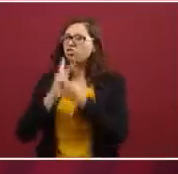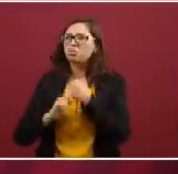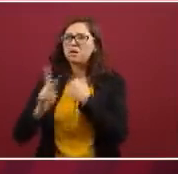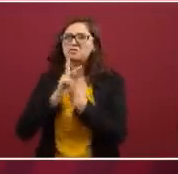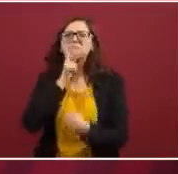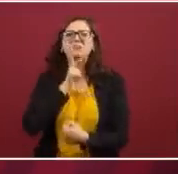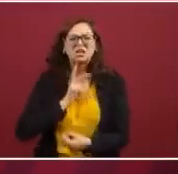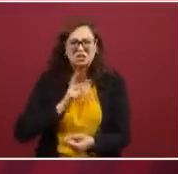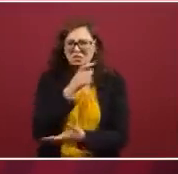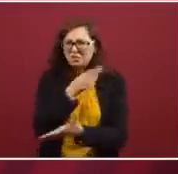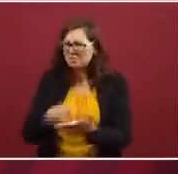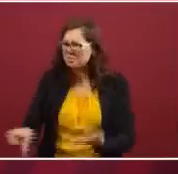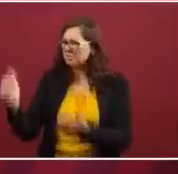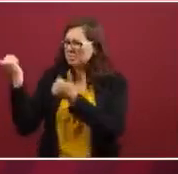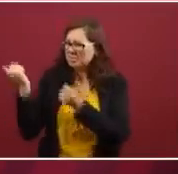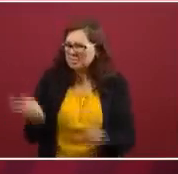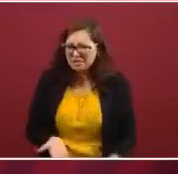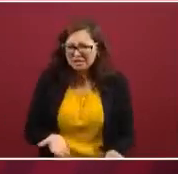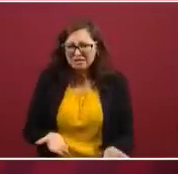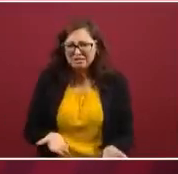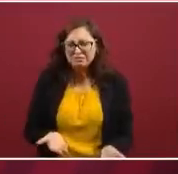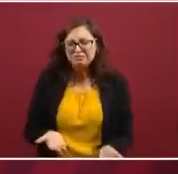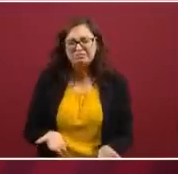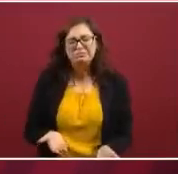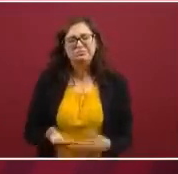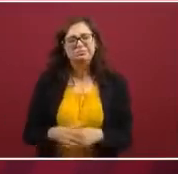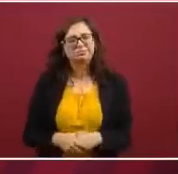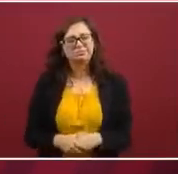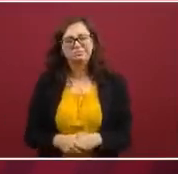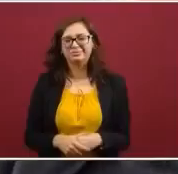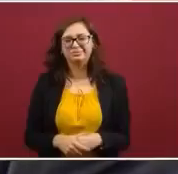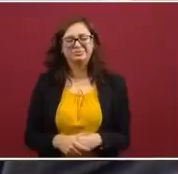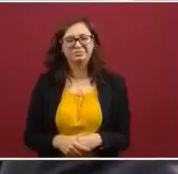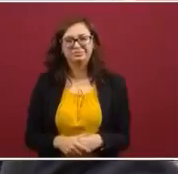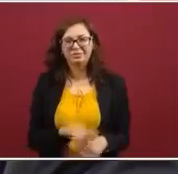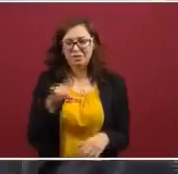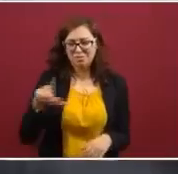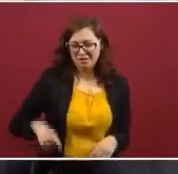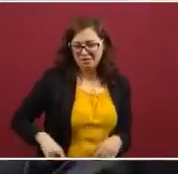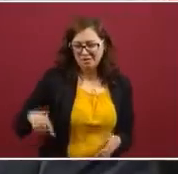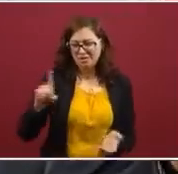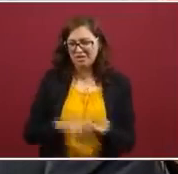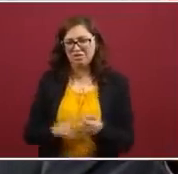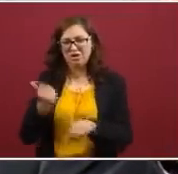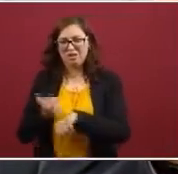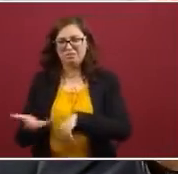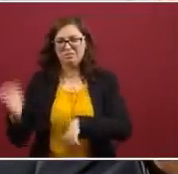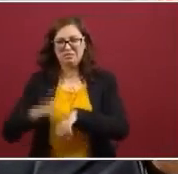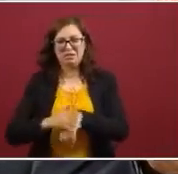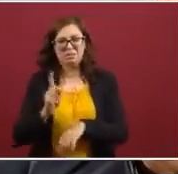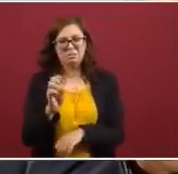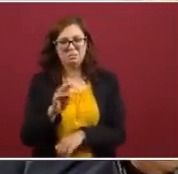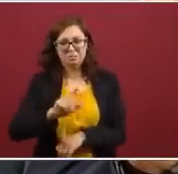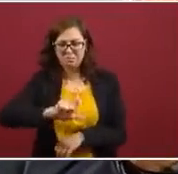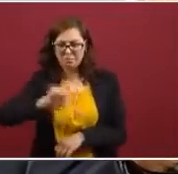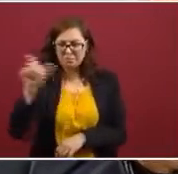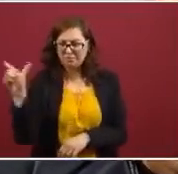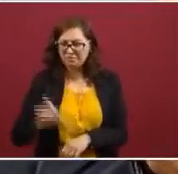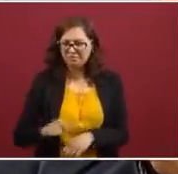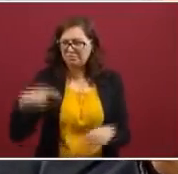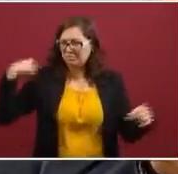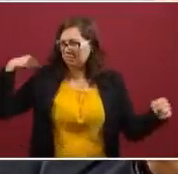los que manejaron Pemex y el gobierno en las pasadas